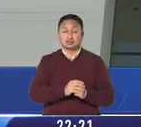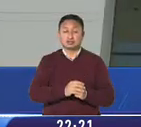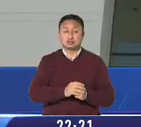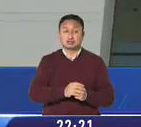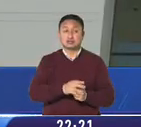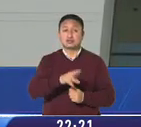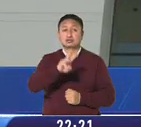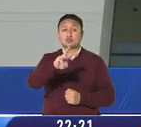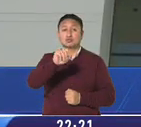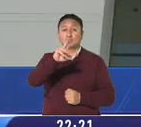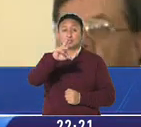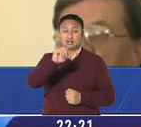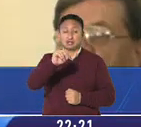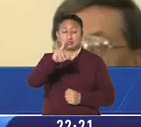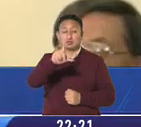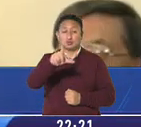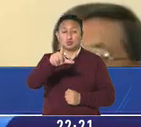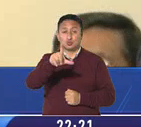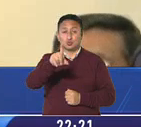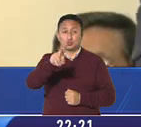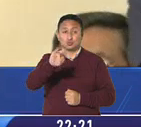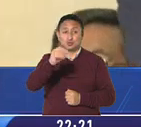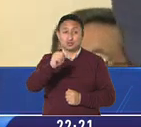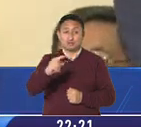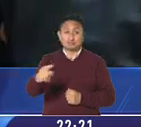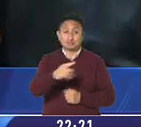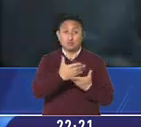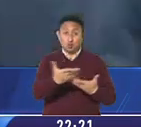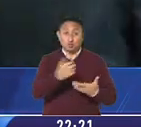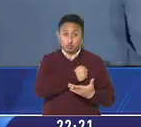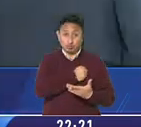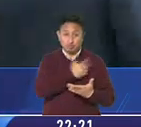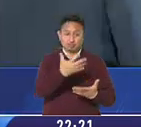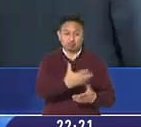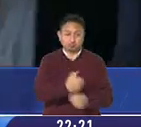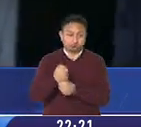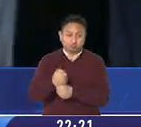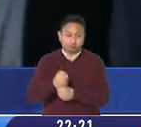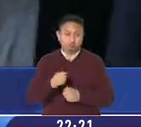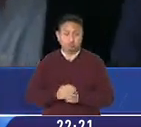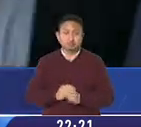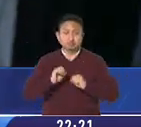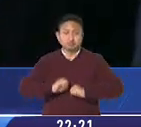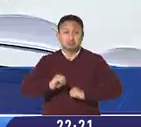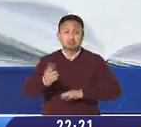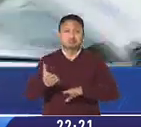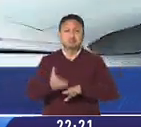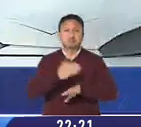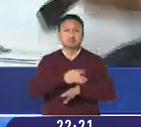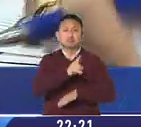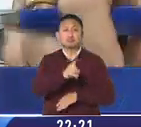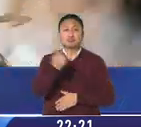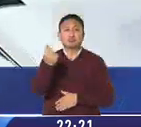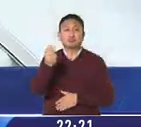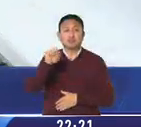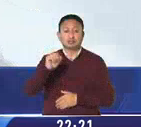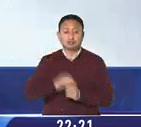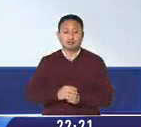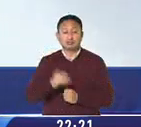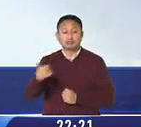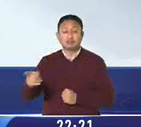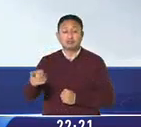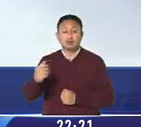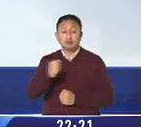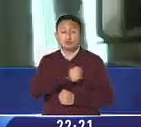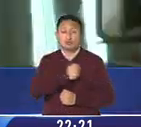Rojas el embargo de los bienes inmuebles registrados a nombre de los condenados. Según se conoce en primera instancia, el dinero deberá pasar a las cuentas